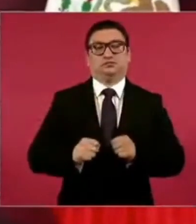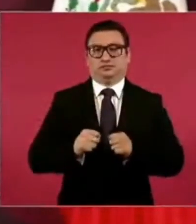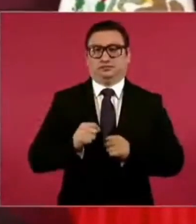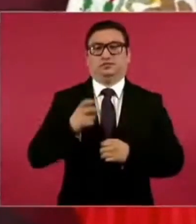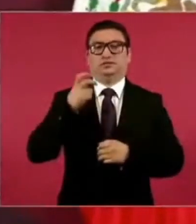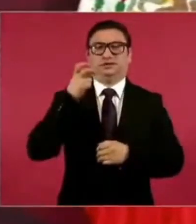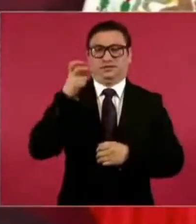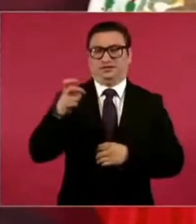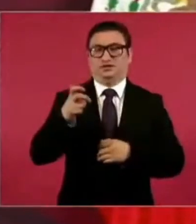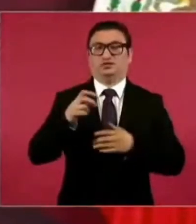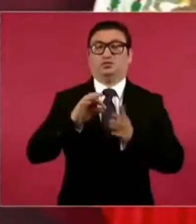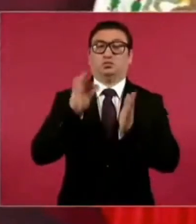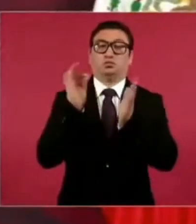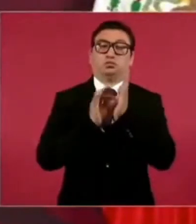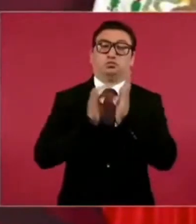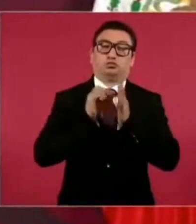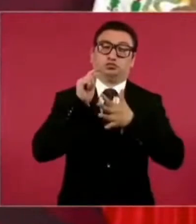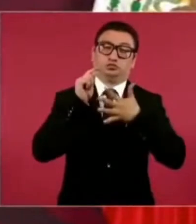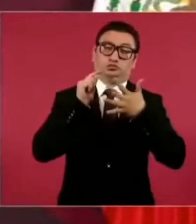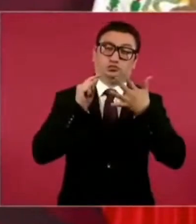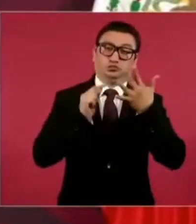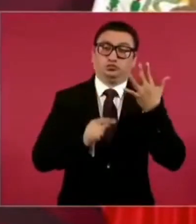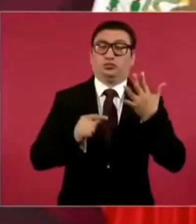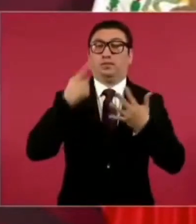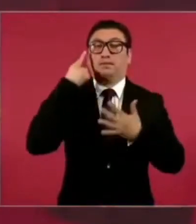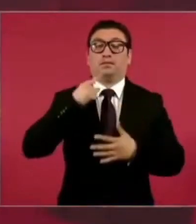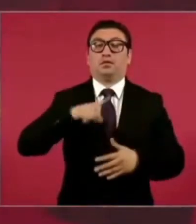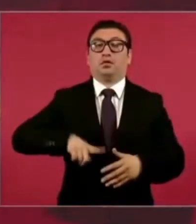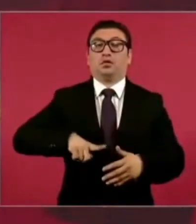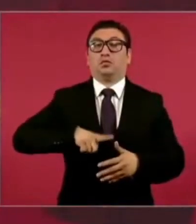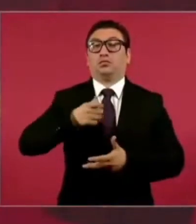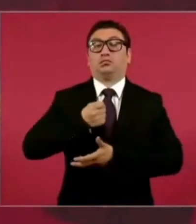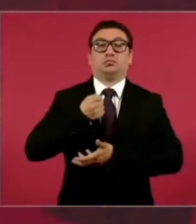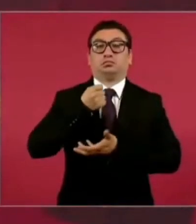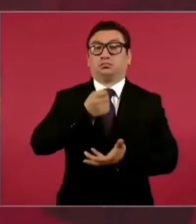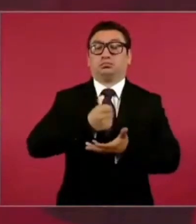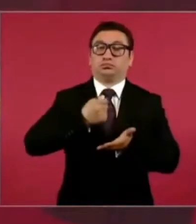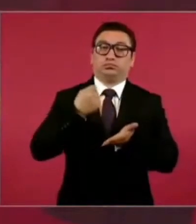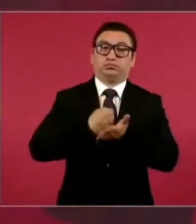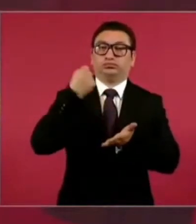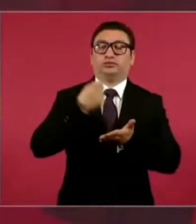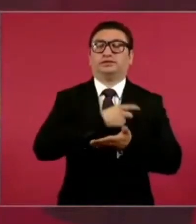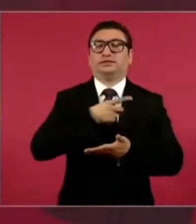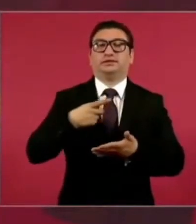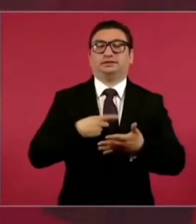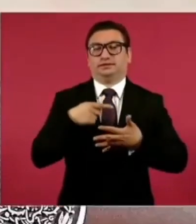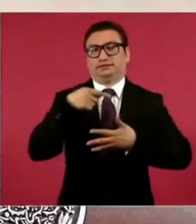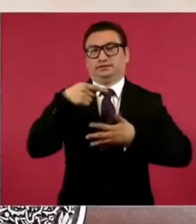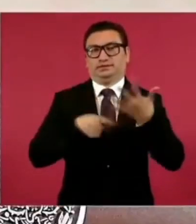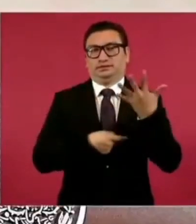le condicionaron la aprobación del presupuesto a que tenía que